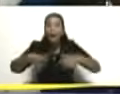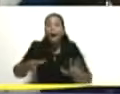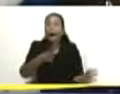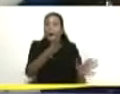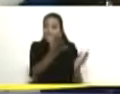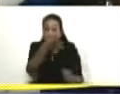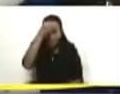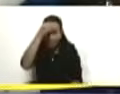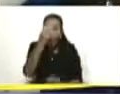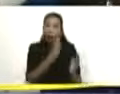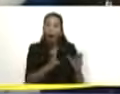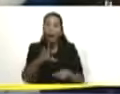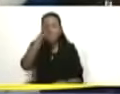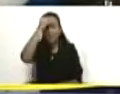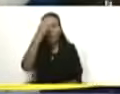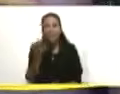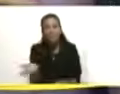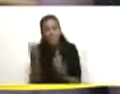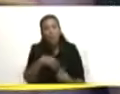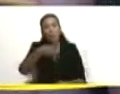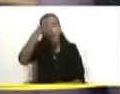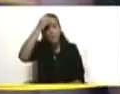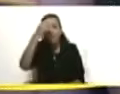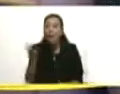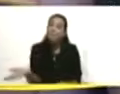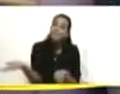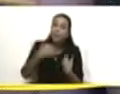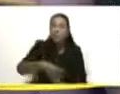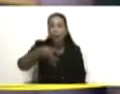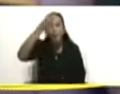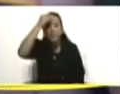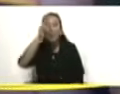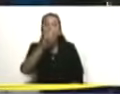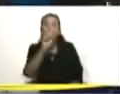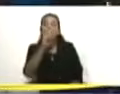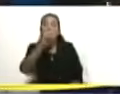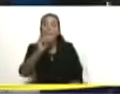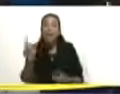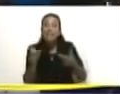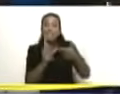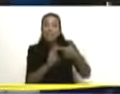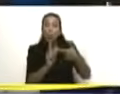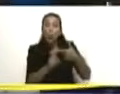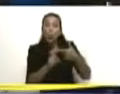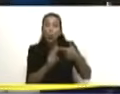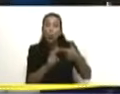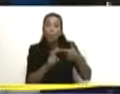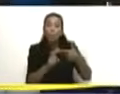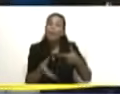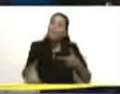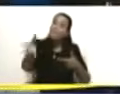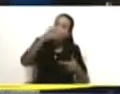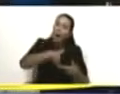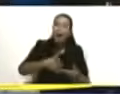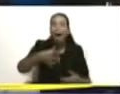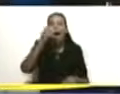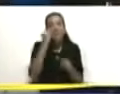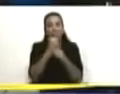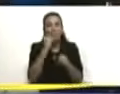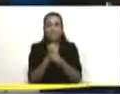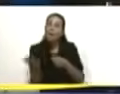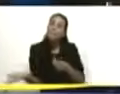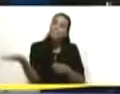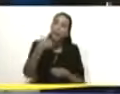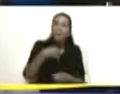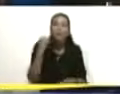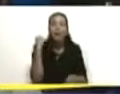dijiste, Génesis, se te olvidó. Vamos a Aprender, el segundo vértice es... Vamos a Trabajar. Vamos